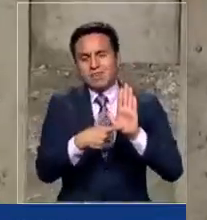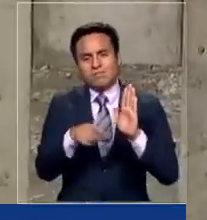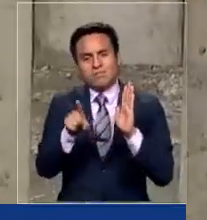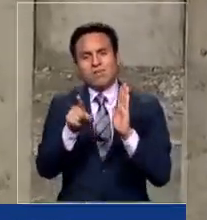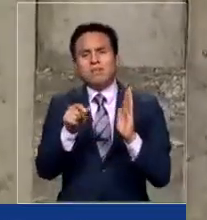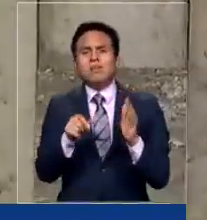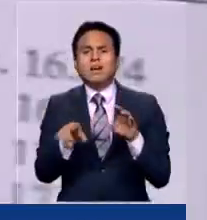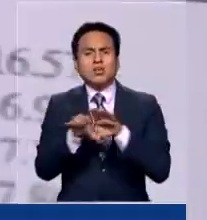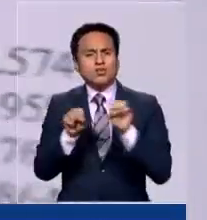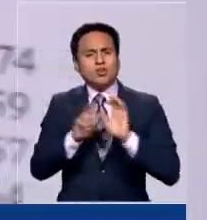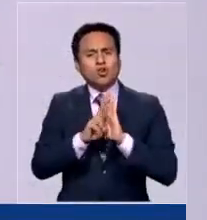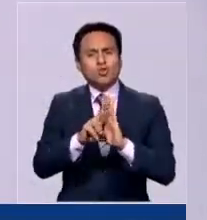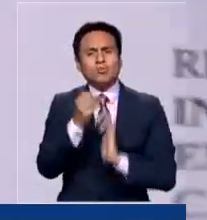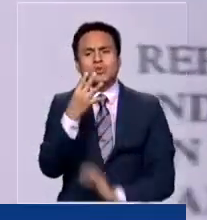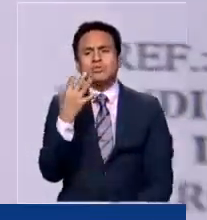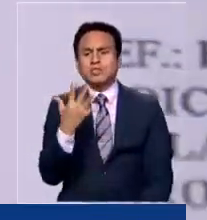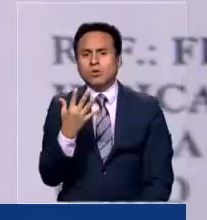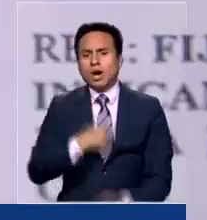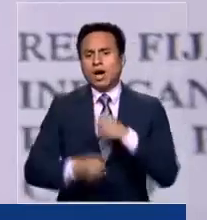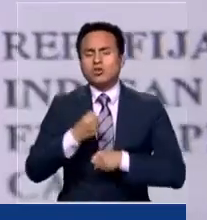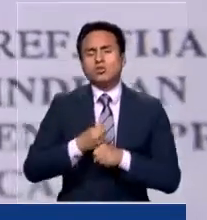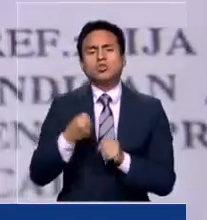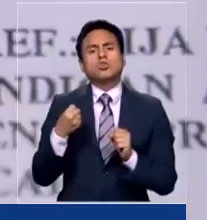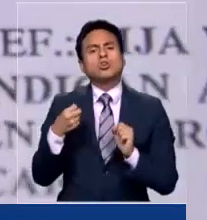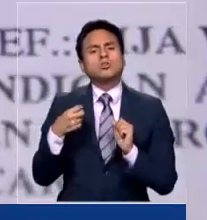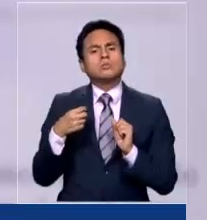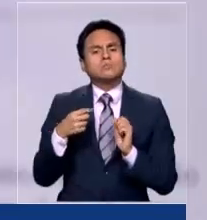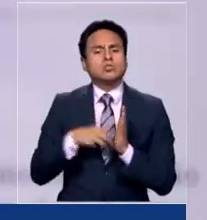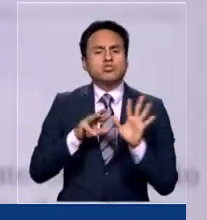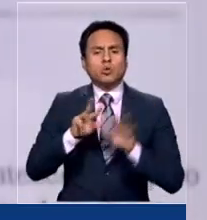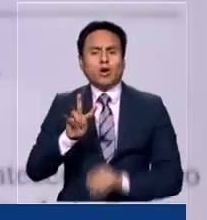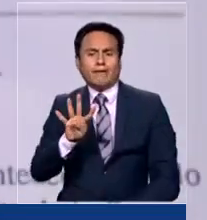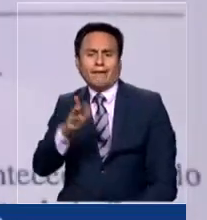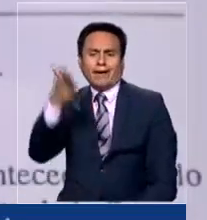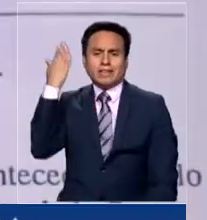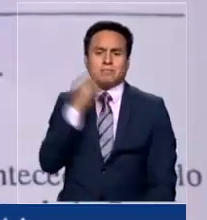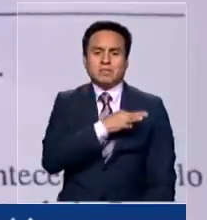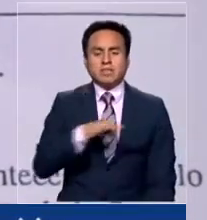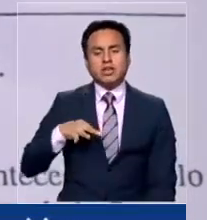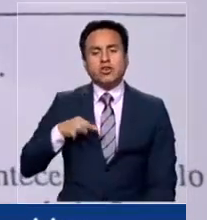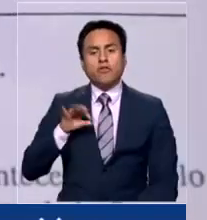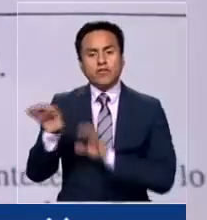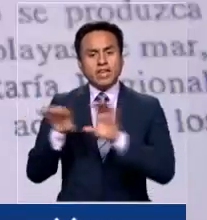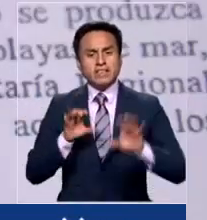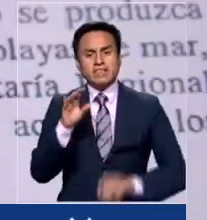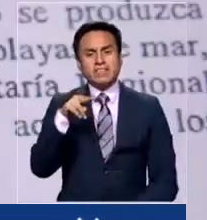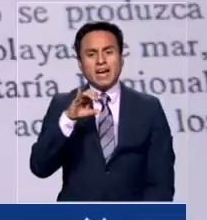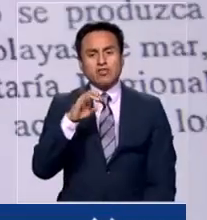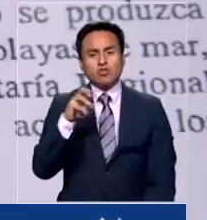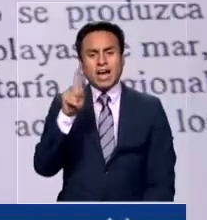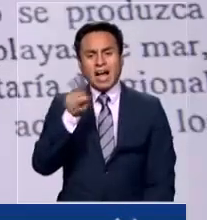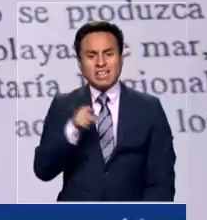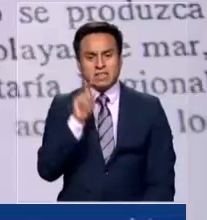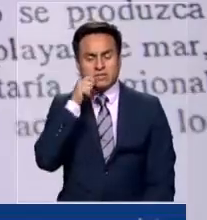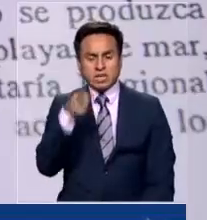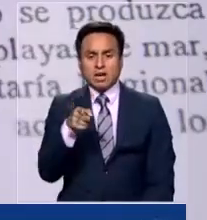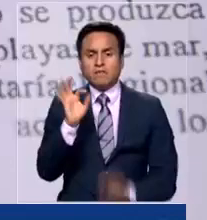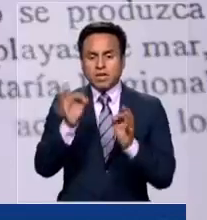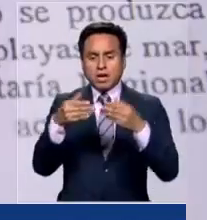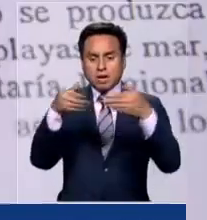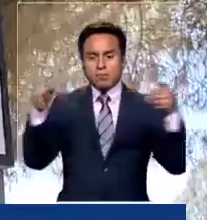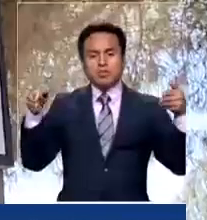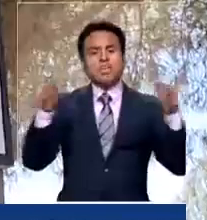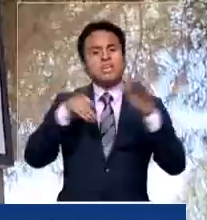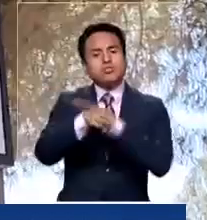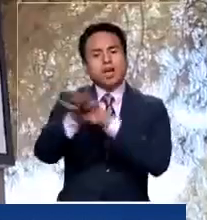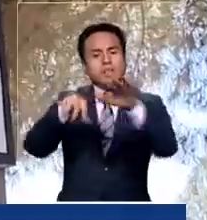de la resolución número 5 del año 1984 del ministerio de bienes nacionales que fija los caminos de ingreso